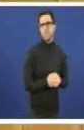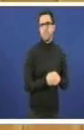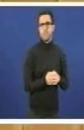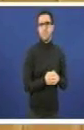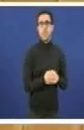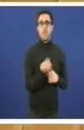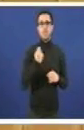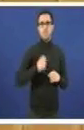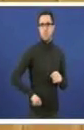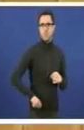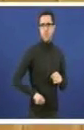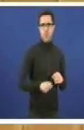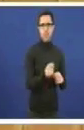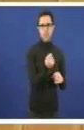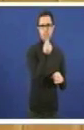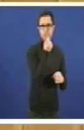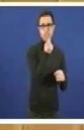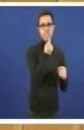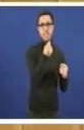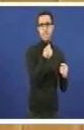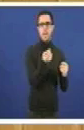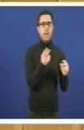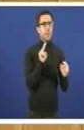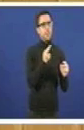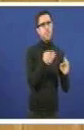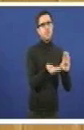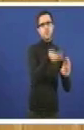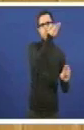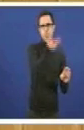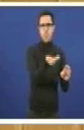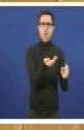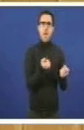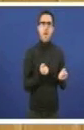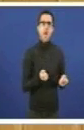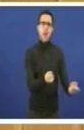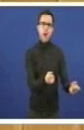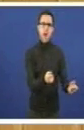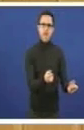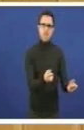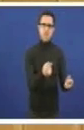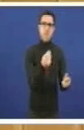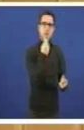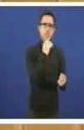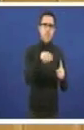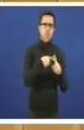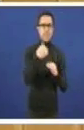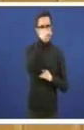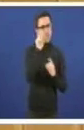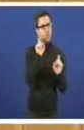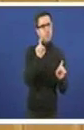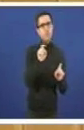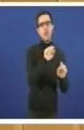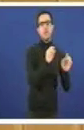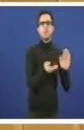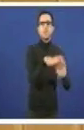ve incrementado o custe do servicio de atención educativa e do atención ao comedor un 83%